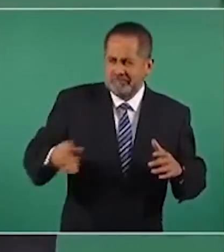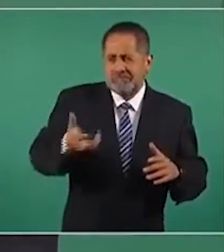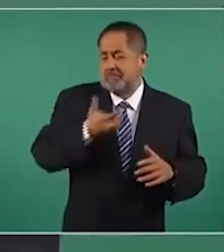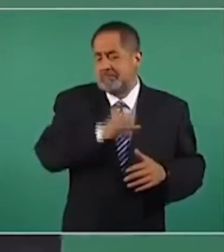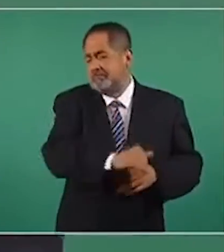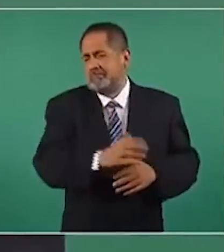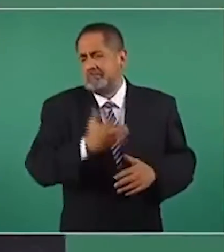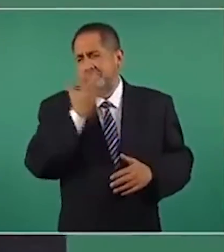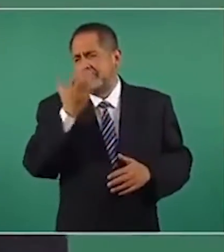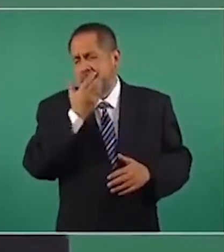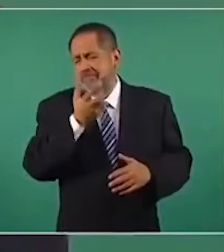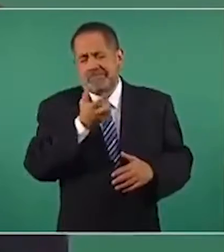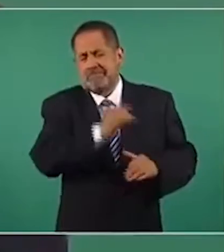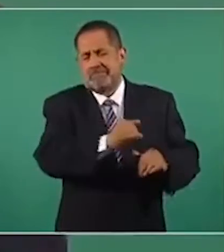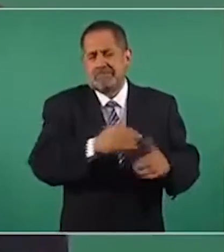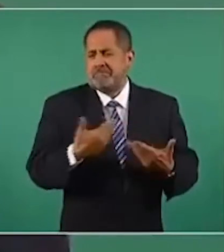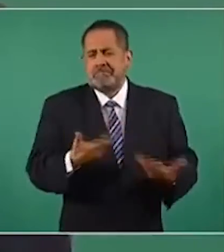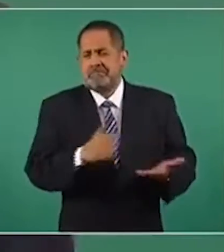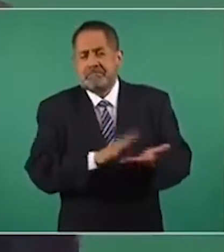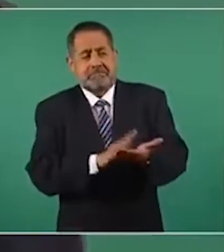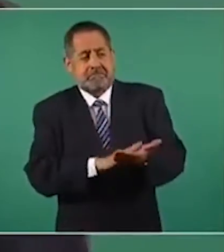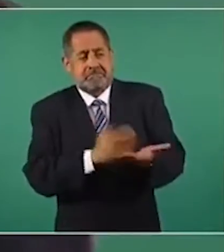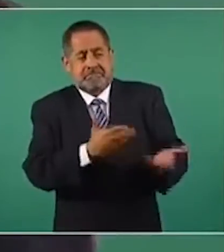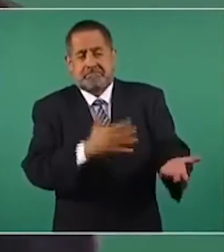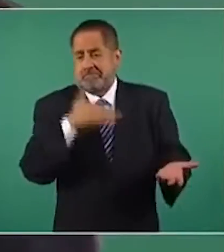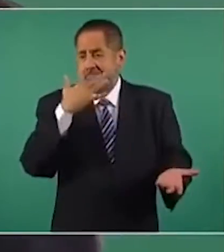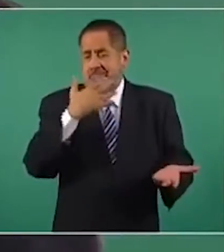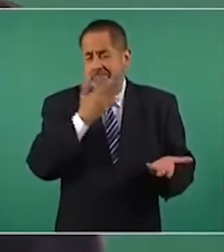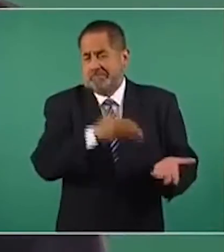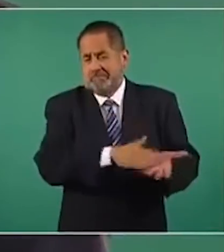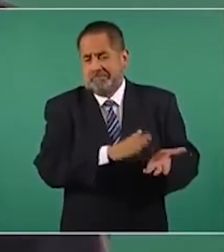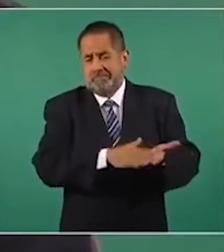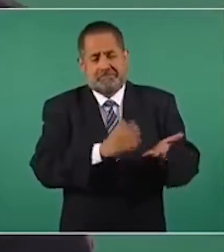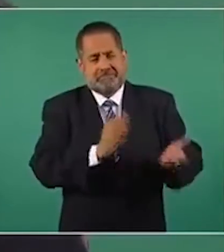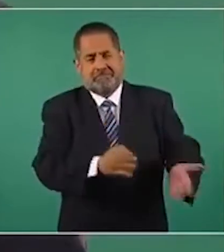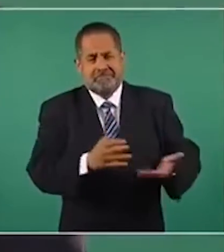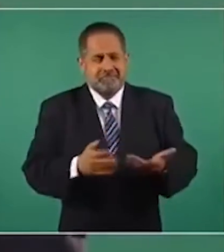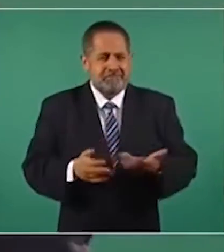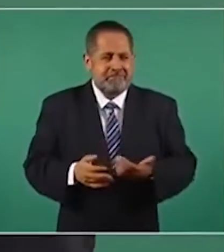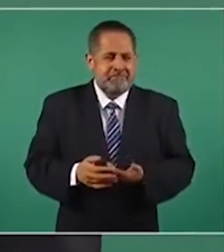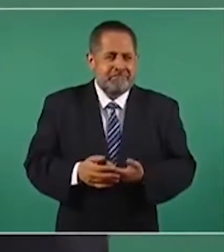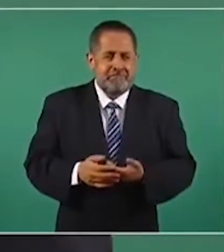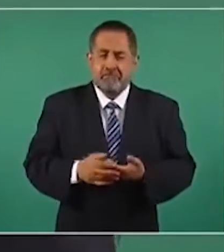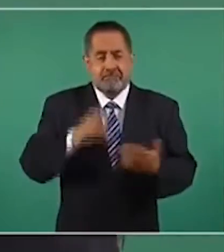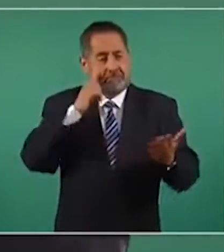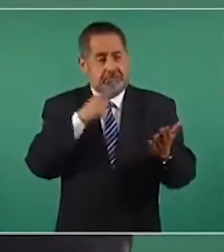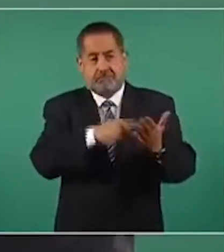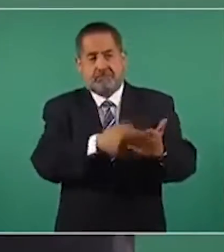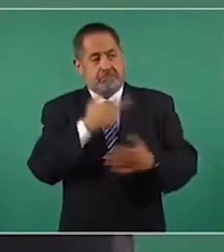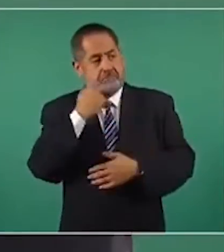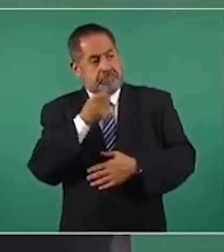le festinara, se le celebrara, se le pusiera de ejemplo.